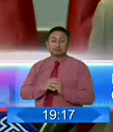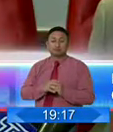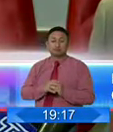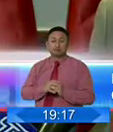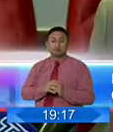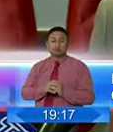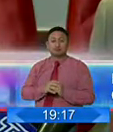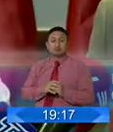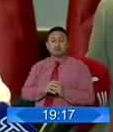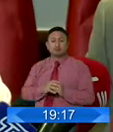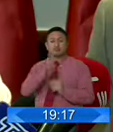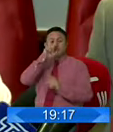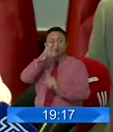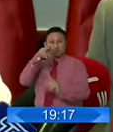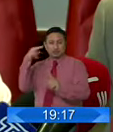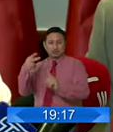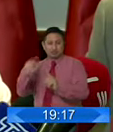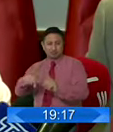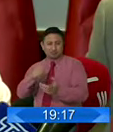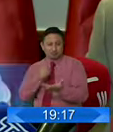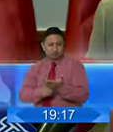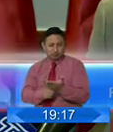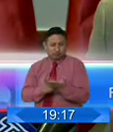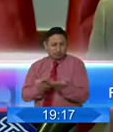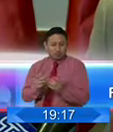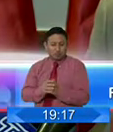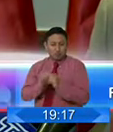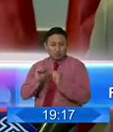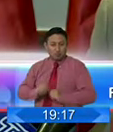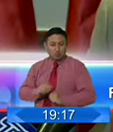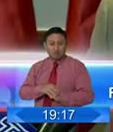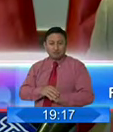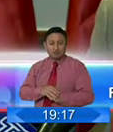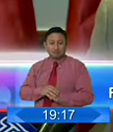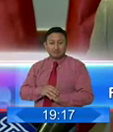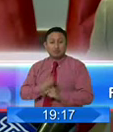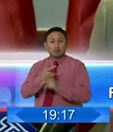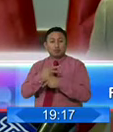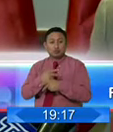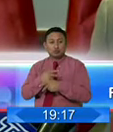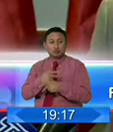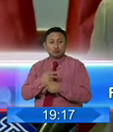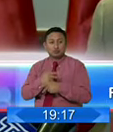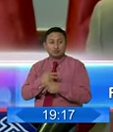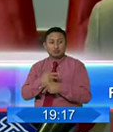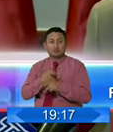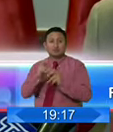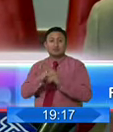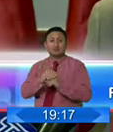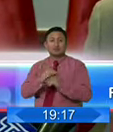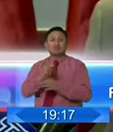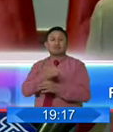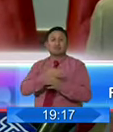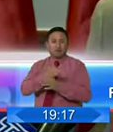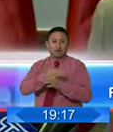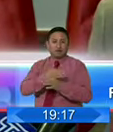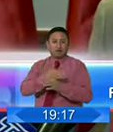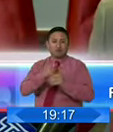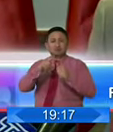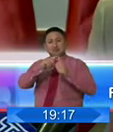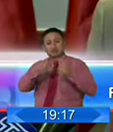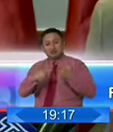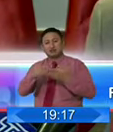perspectiva que nosotros hemos analizado para poder ampliar nuestra oferta con productos derivados del café, con productos de